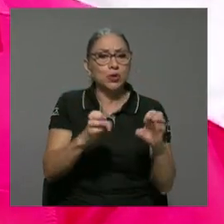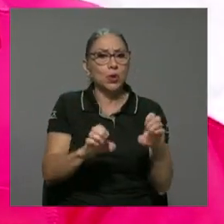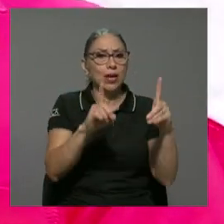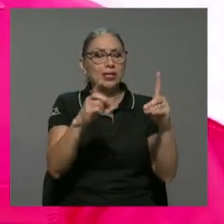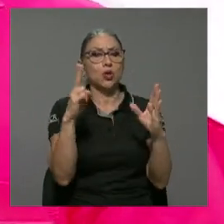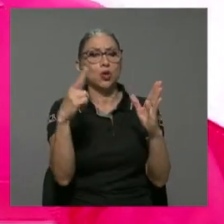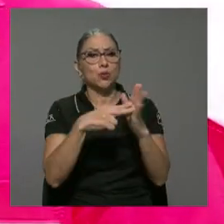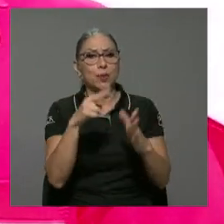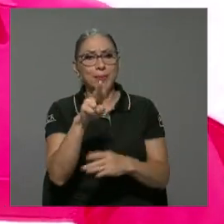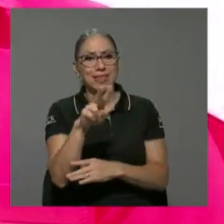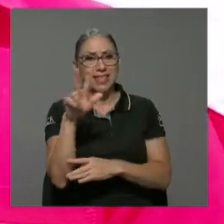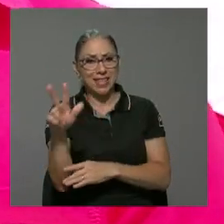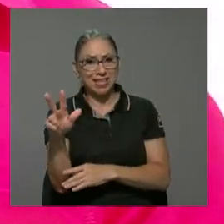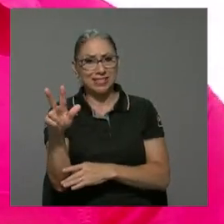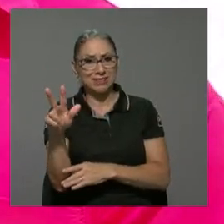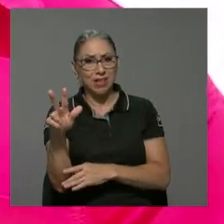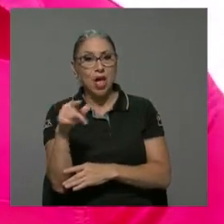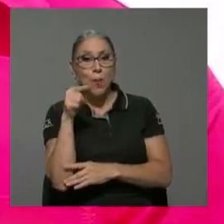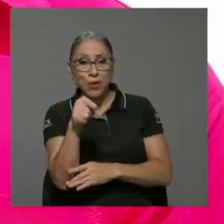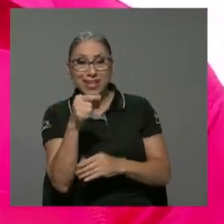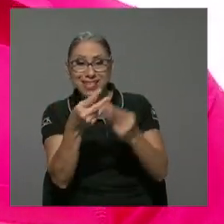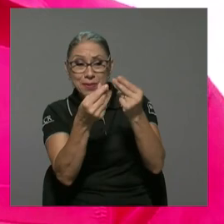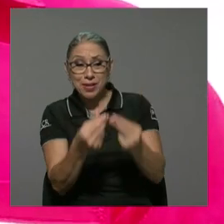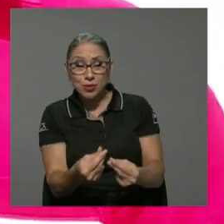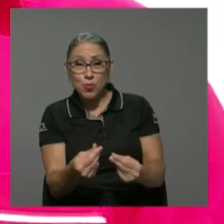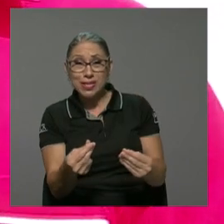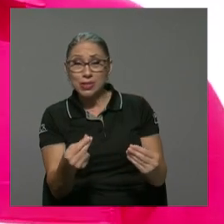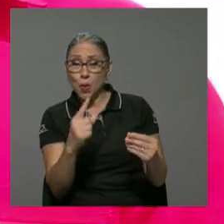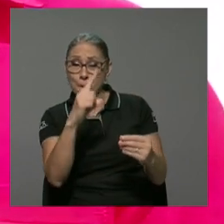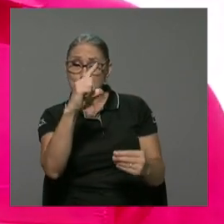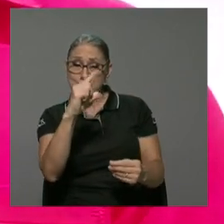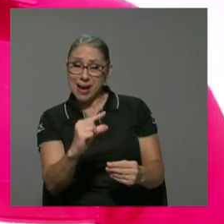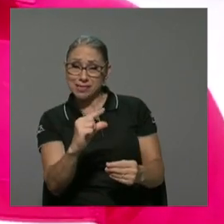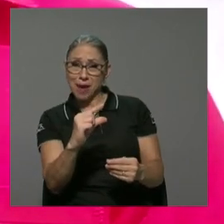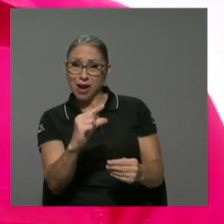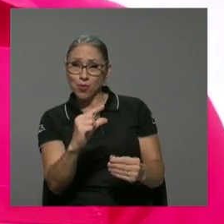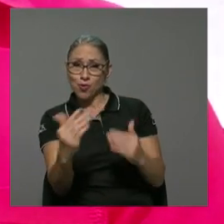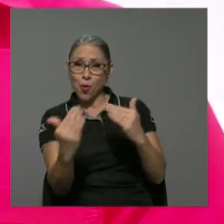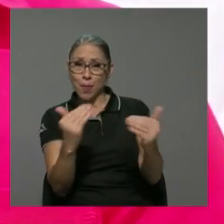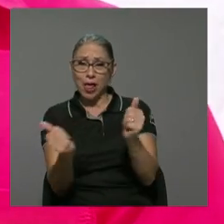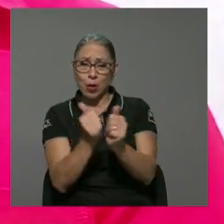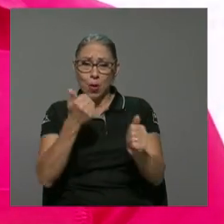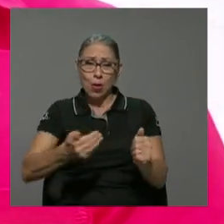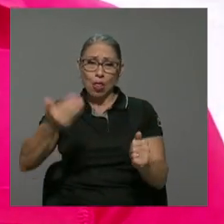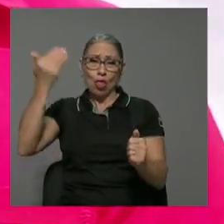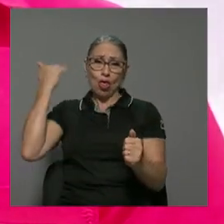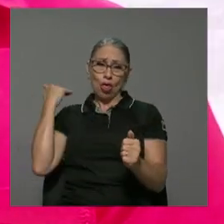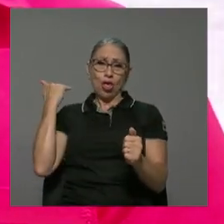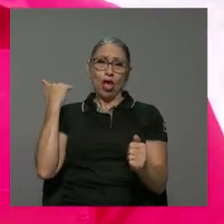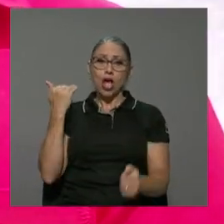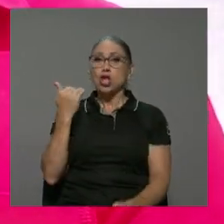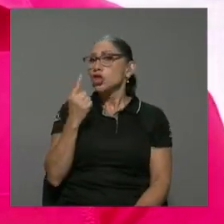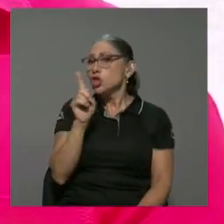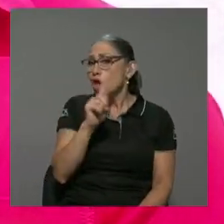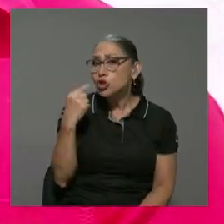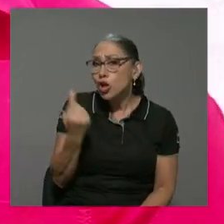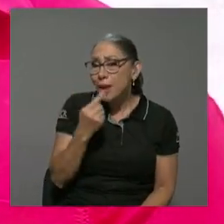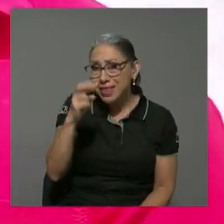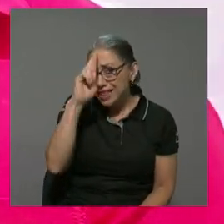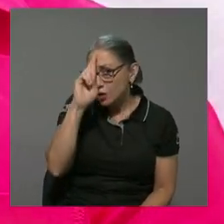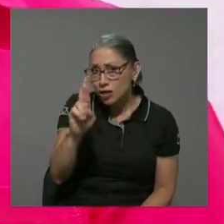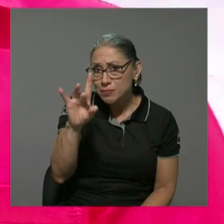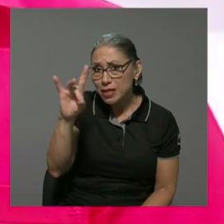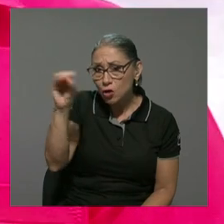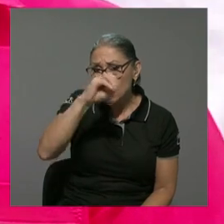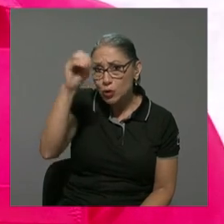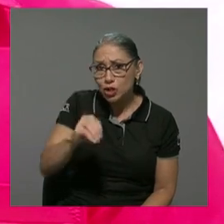2023 porque es el más bajo en la historia, más bien, o sea, no solo no se respeta el 8%, sino que el